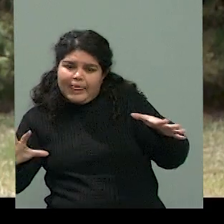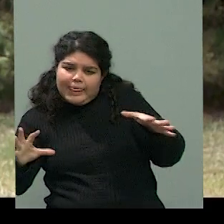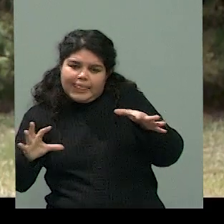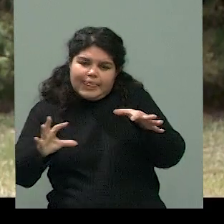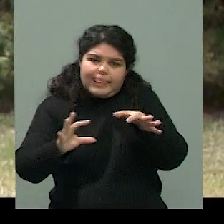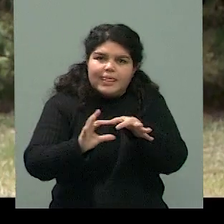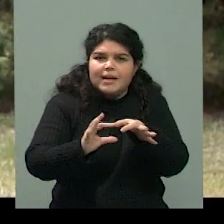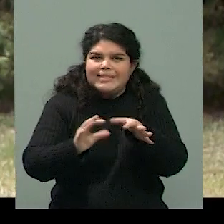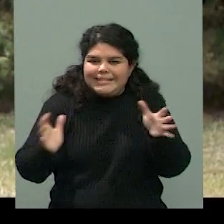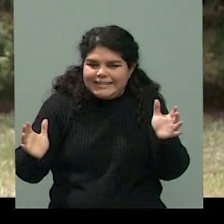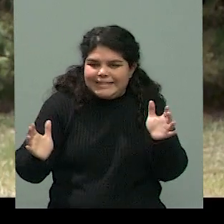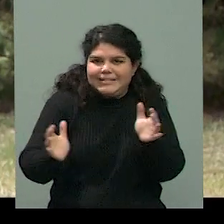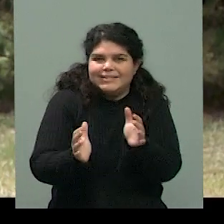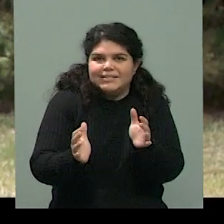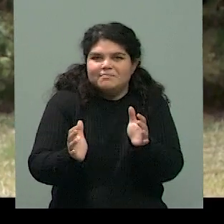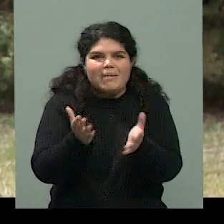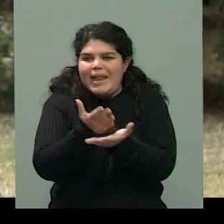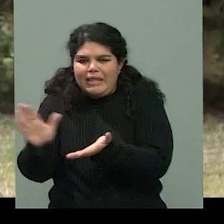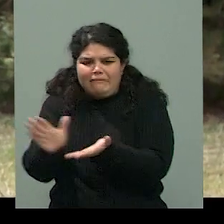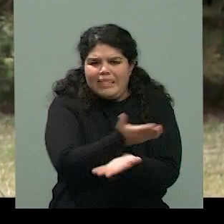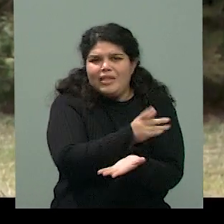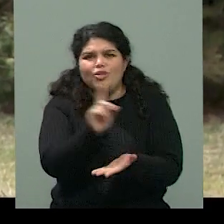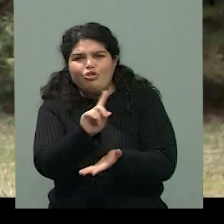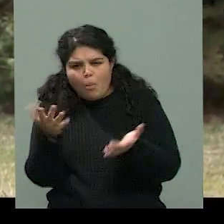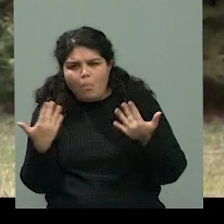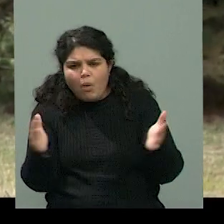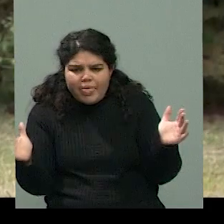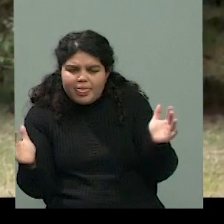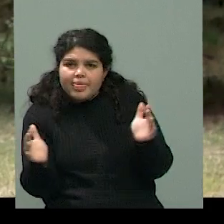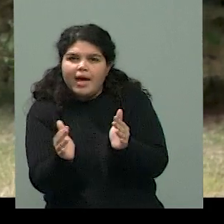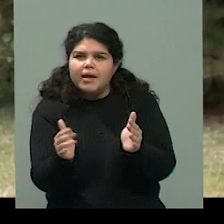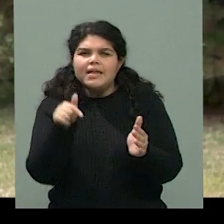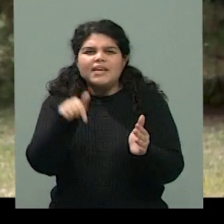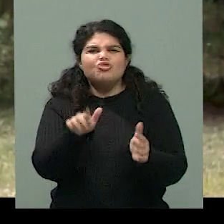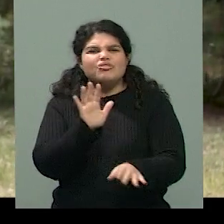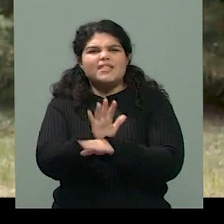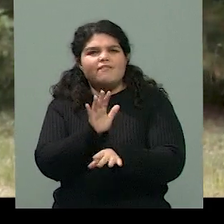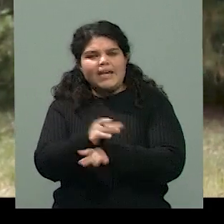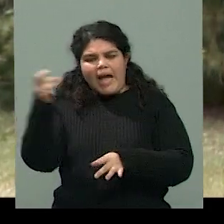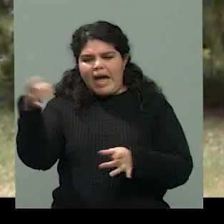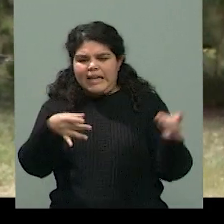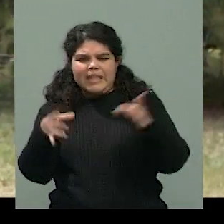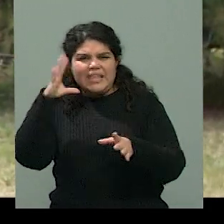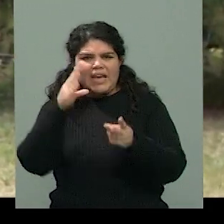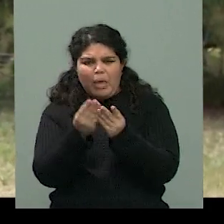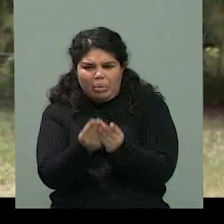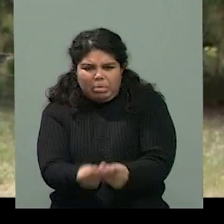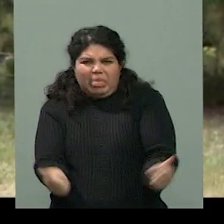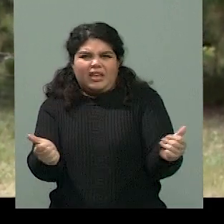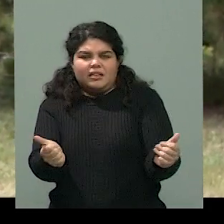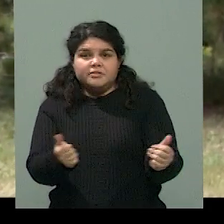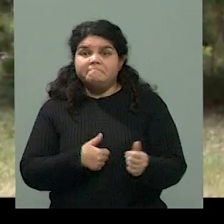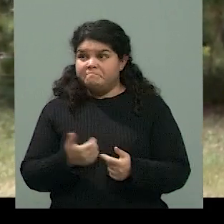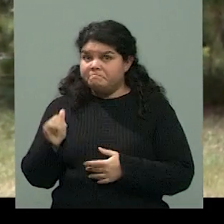pensamiento único y perder por ahí una postura crítica o una visión crítica? Sí, totalmente. Es